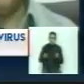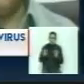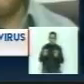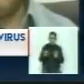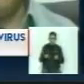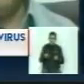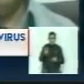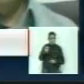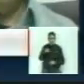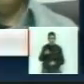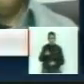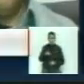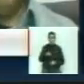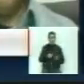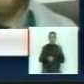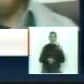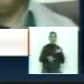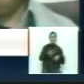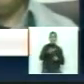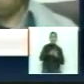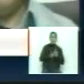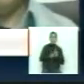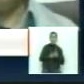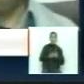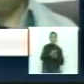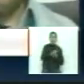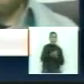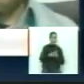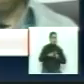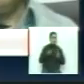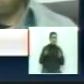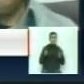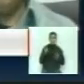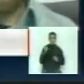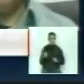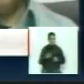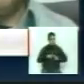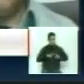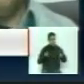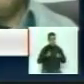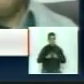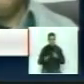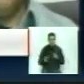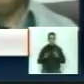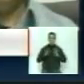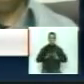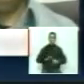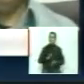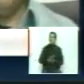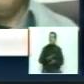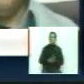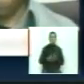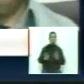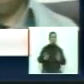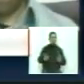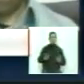misma situación de hace 3 meses que se tuvo en Guayas. Sin embargo, se siguen relajando las medidas y no